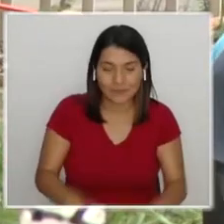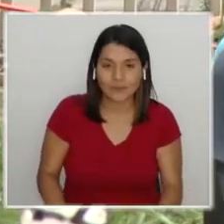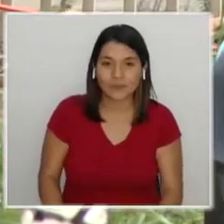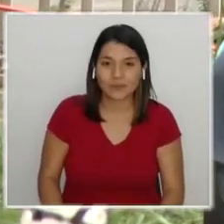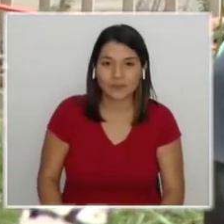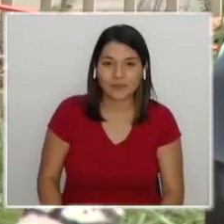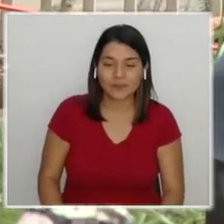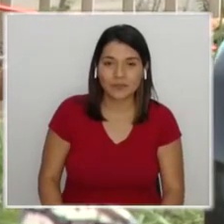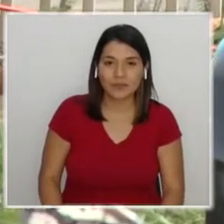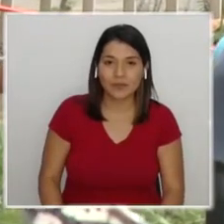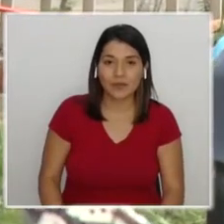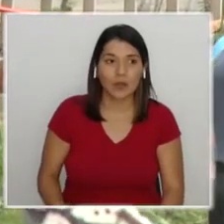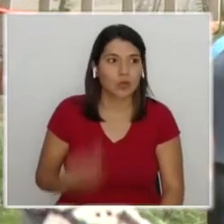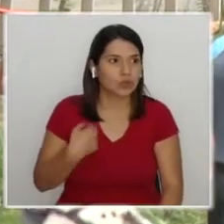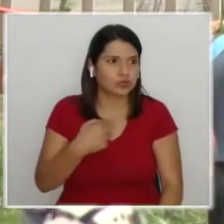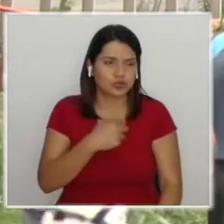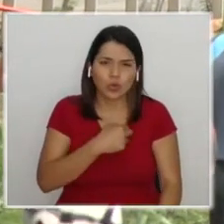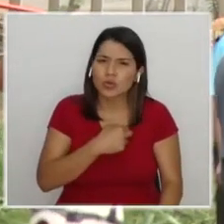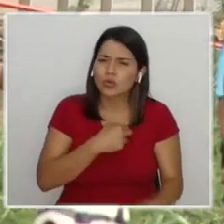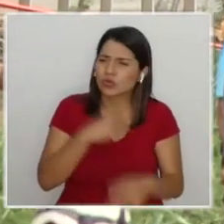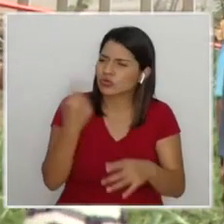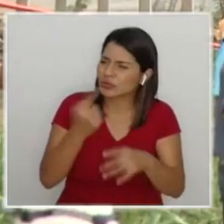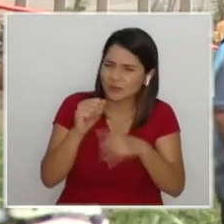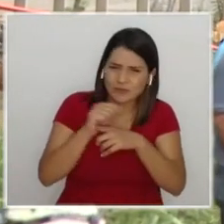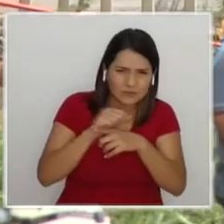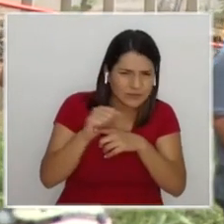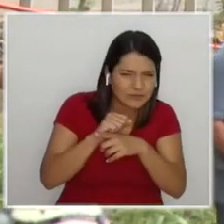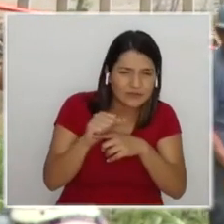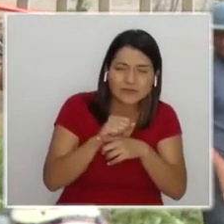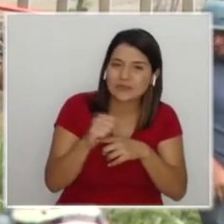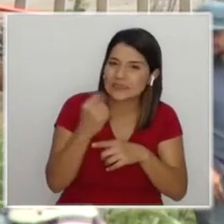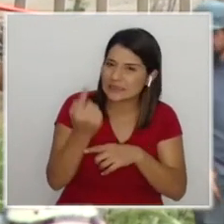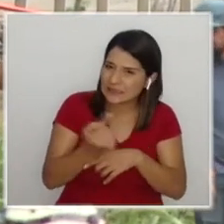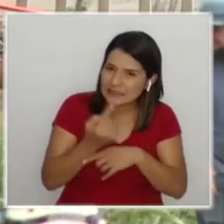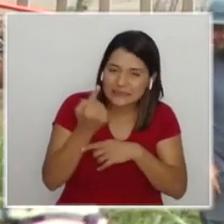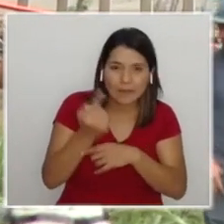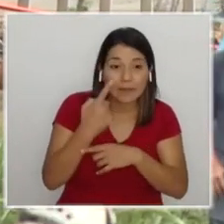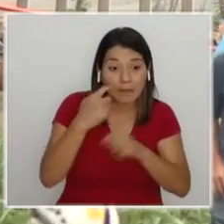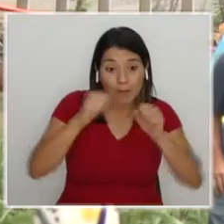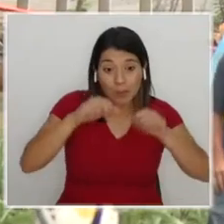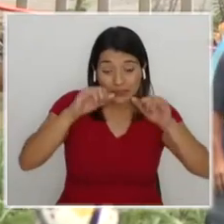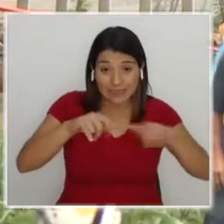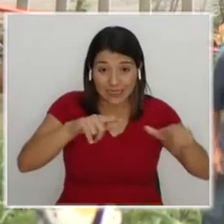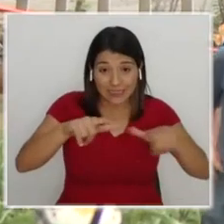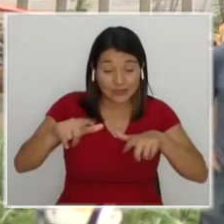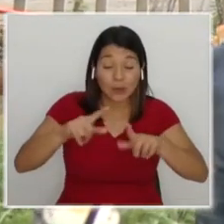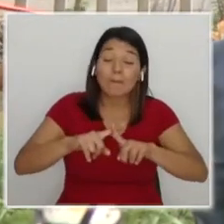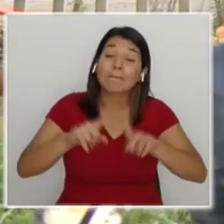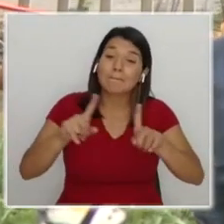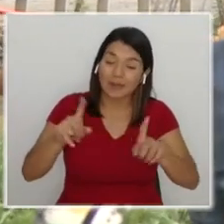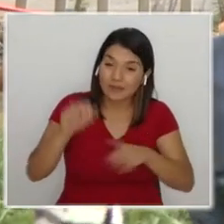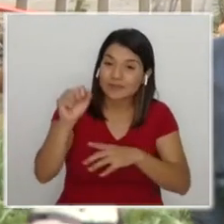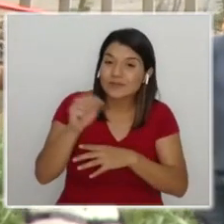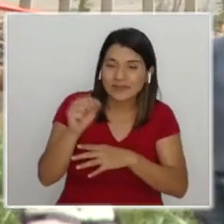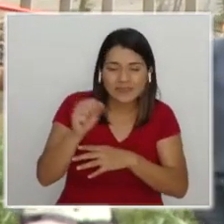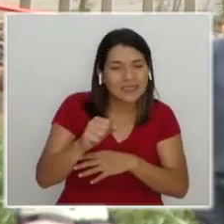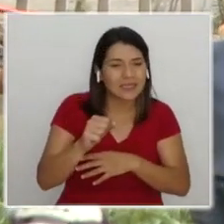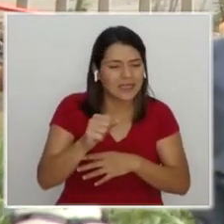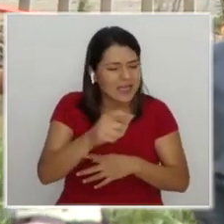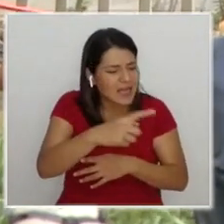Nos preparamos, entrenamos constantemente para este tipo de cosas, pero efectivamente hay un dolor humano que nos